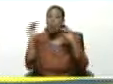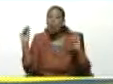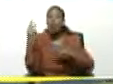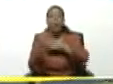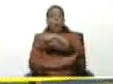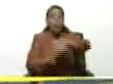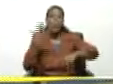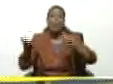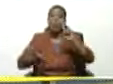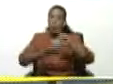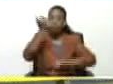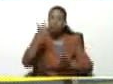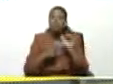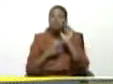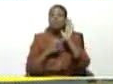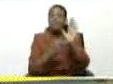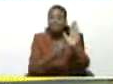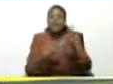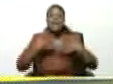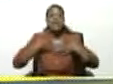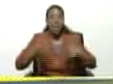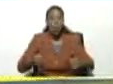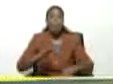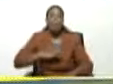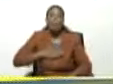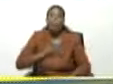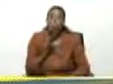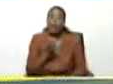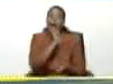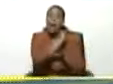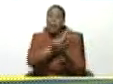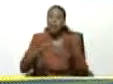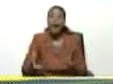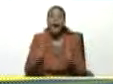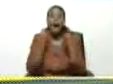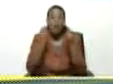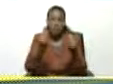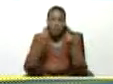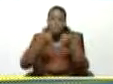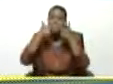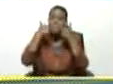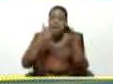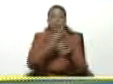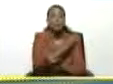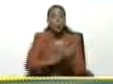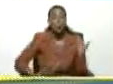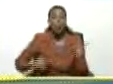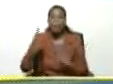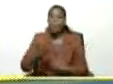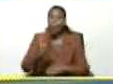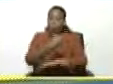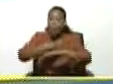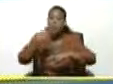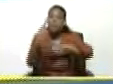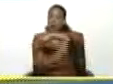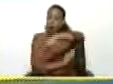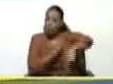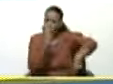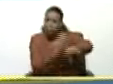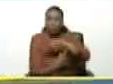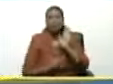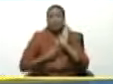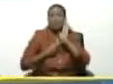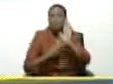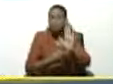revolución demostrando que la salud puede ser gratuita y de calidad presidente solo en Revolución por eso cuente con este